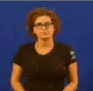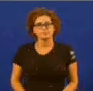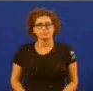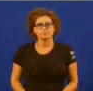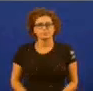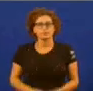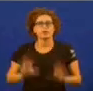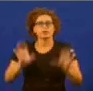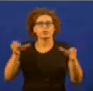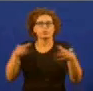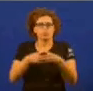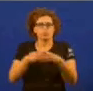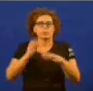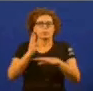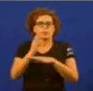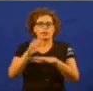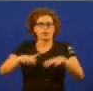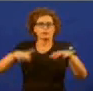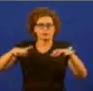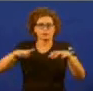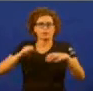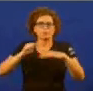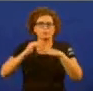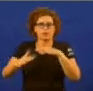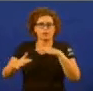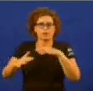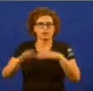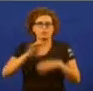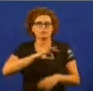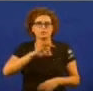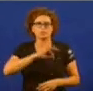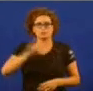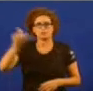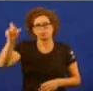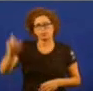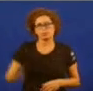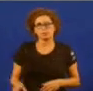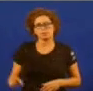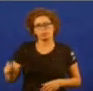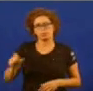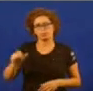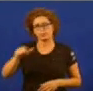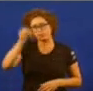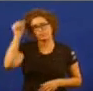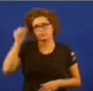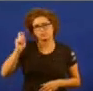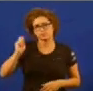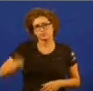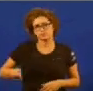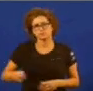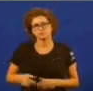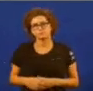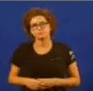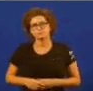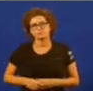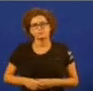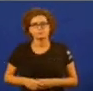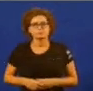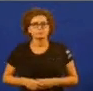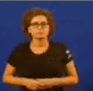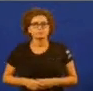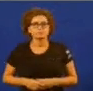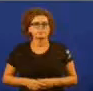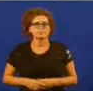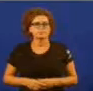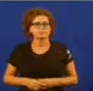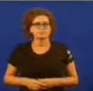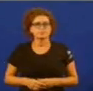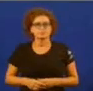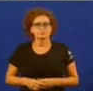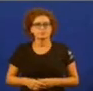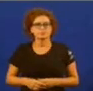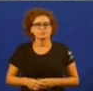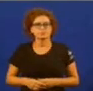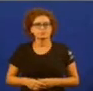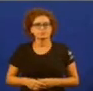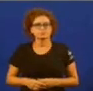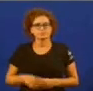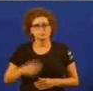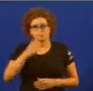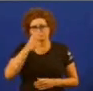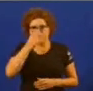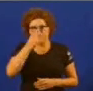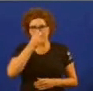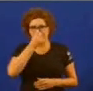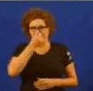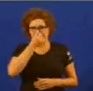Grupo parlamentario de Marea, señor Villares Fíxese, índice da competitividade regional